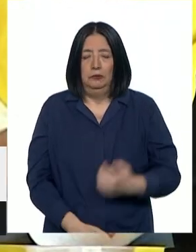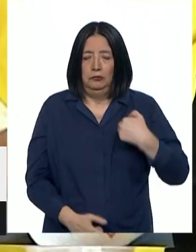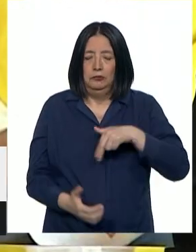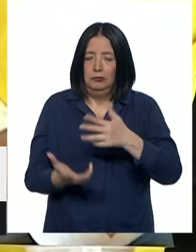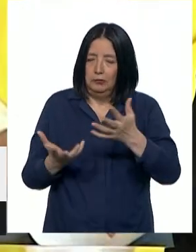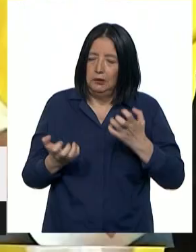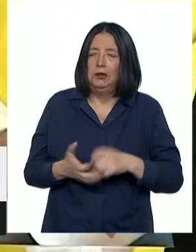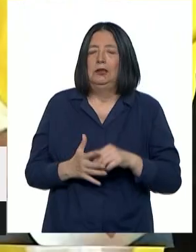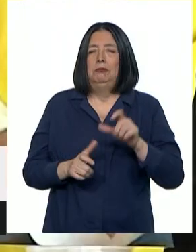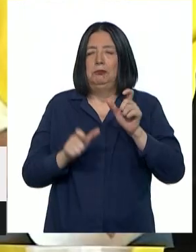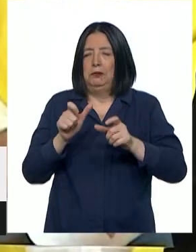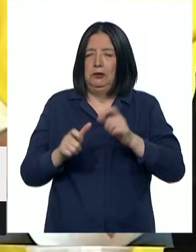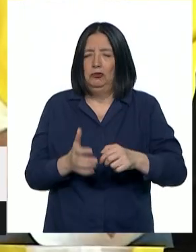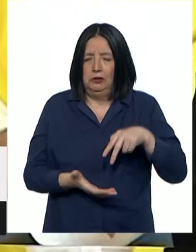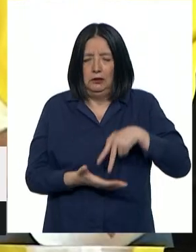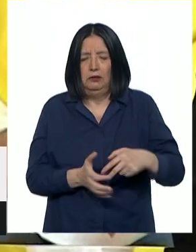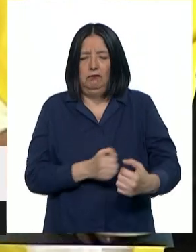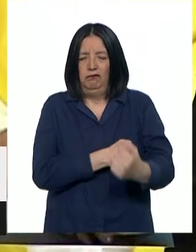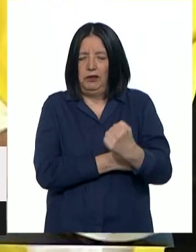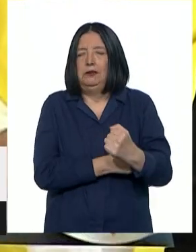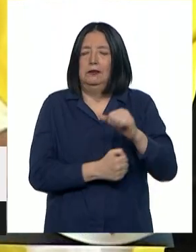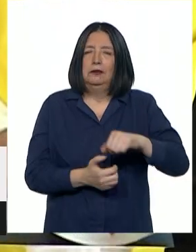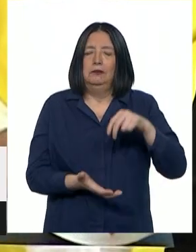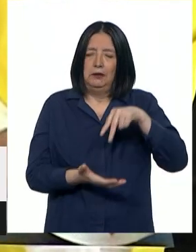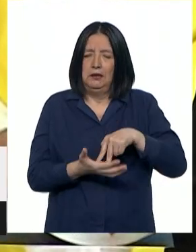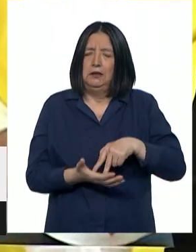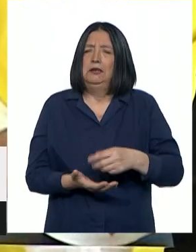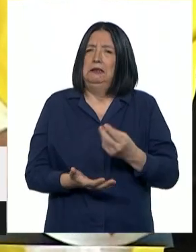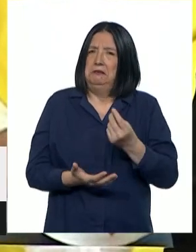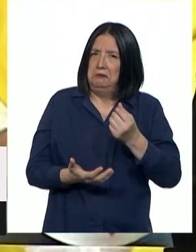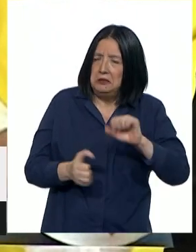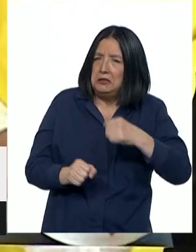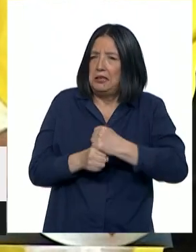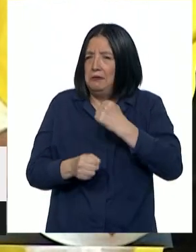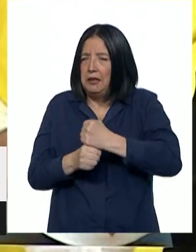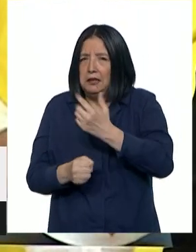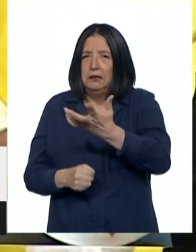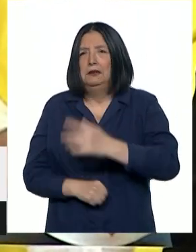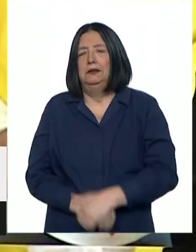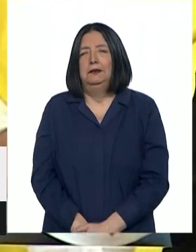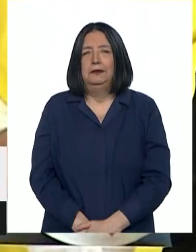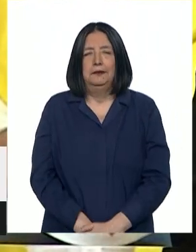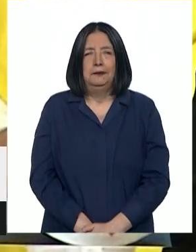Queremos ciudadanos fuertes, valientes, económicamente activos.